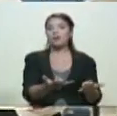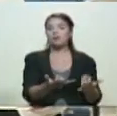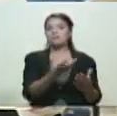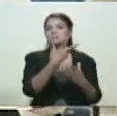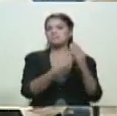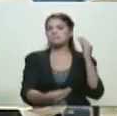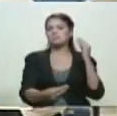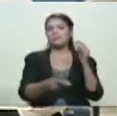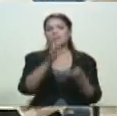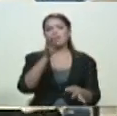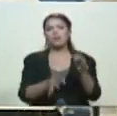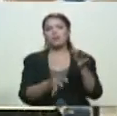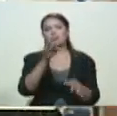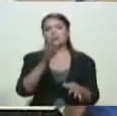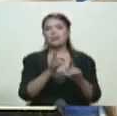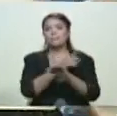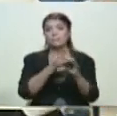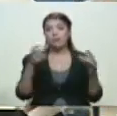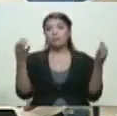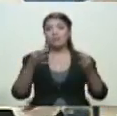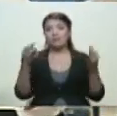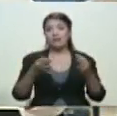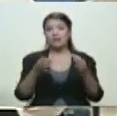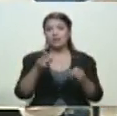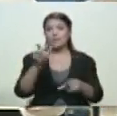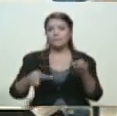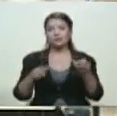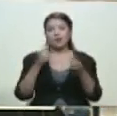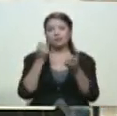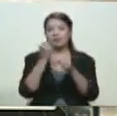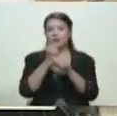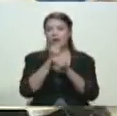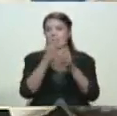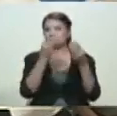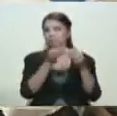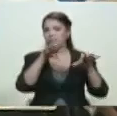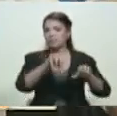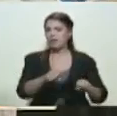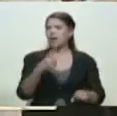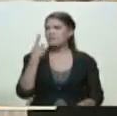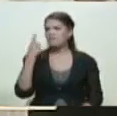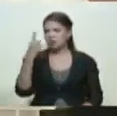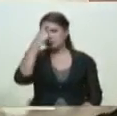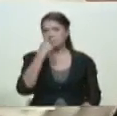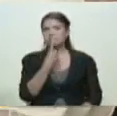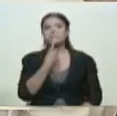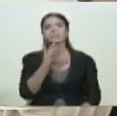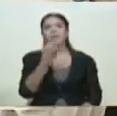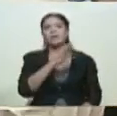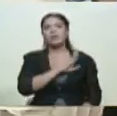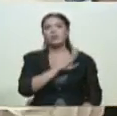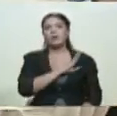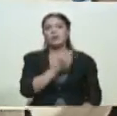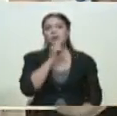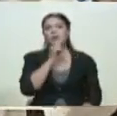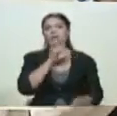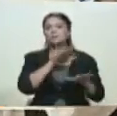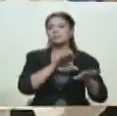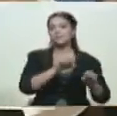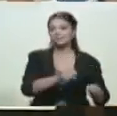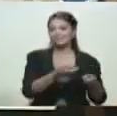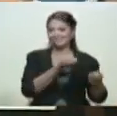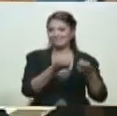de la justicia, pero en realidad es un agente imperial. Ya la estamos viendo retratada con sus verdaderos dueños. Ahí